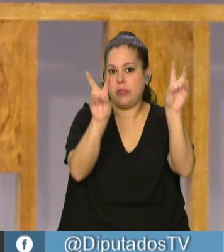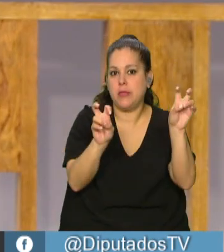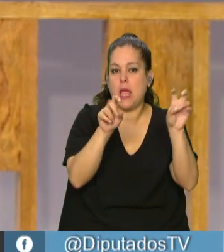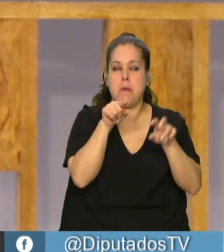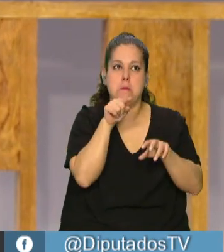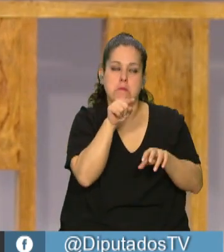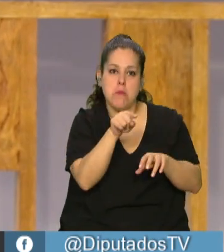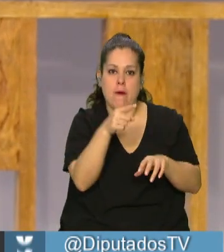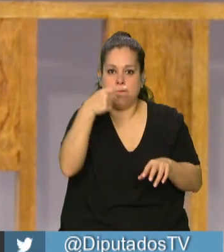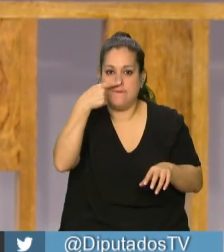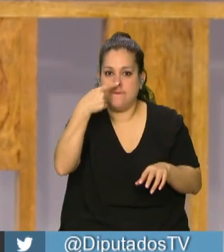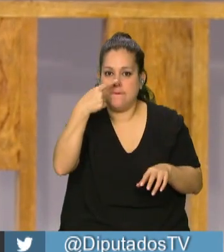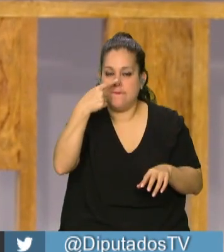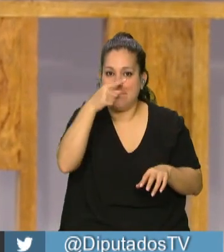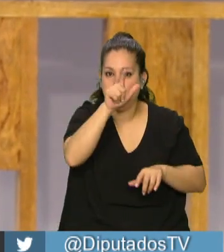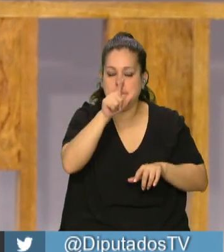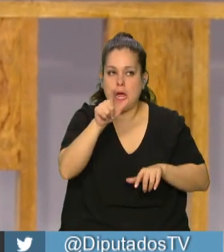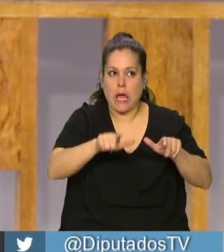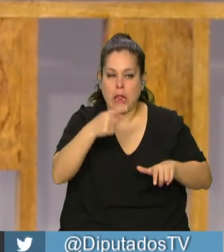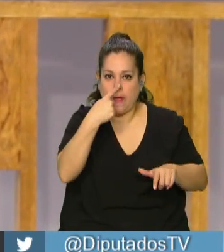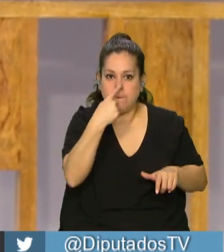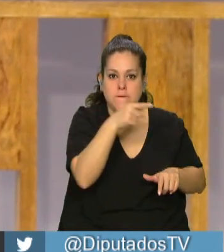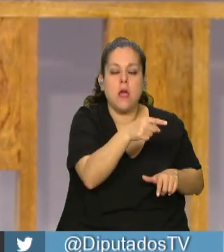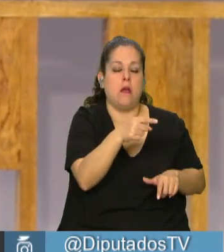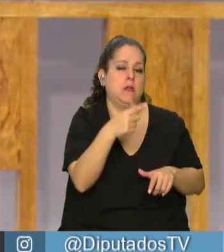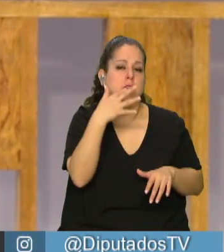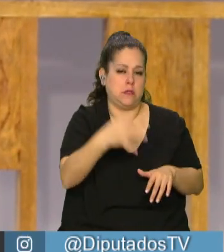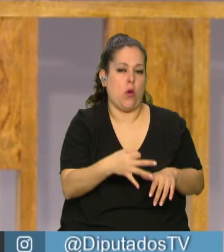que interesa y es convocante, vas a tener